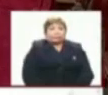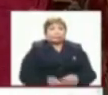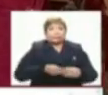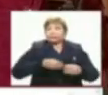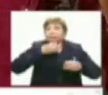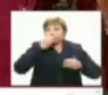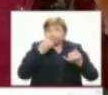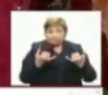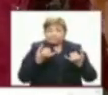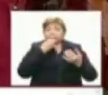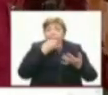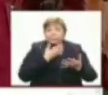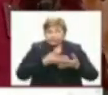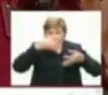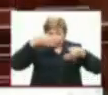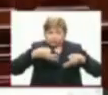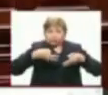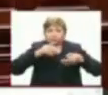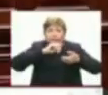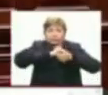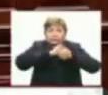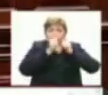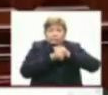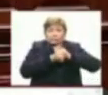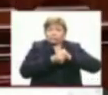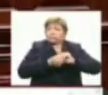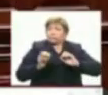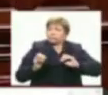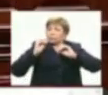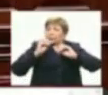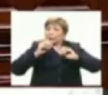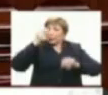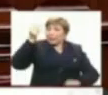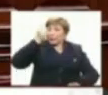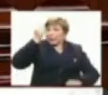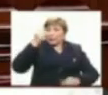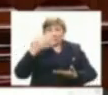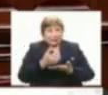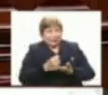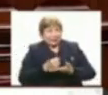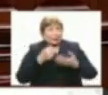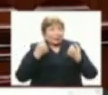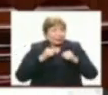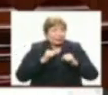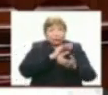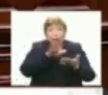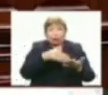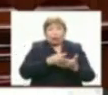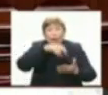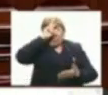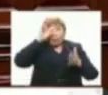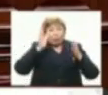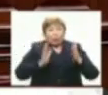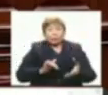Ahora bien, es cierto que esos cambios implican poner en riesgo los logros conseguidos con el esfuerzo de todos los peruanos durante